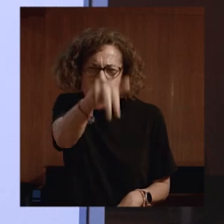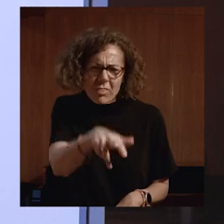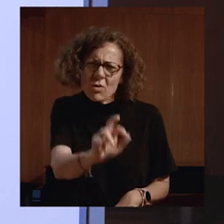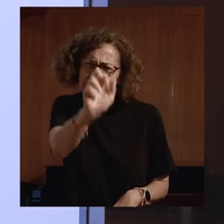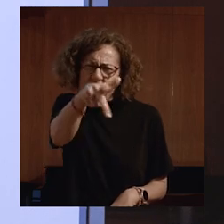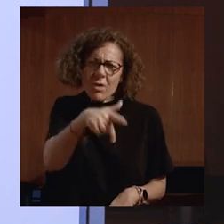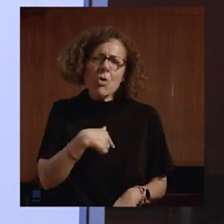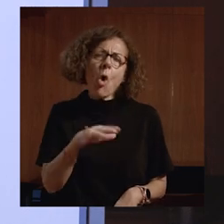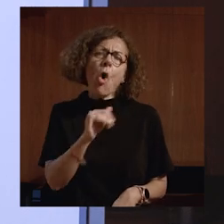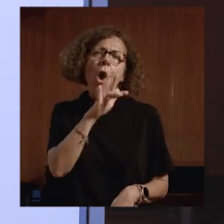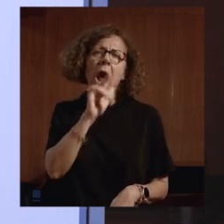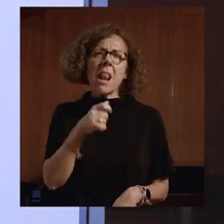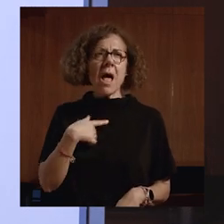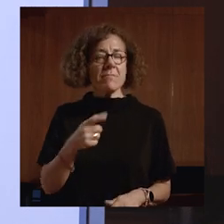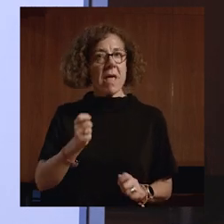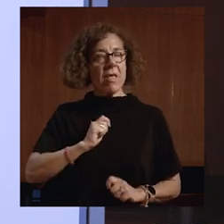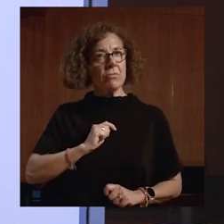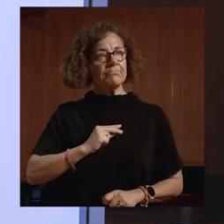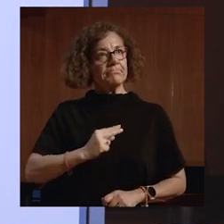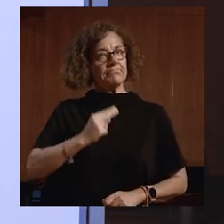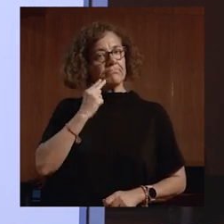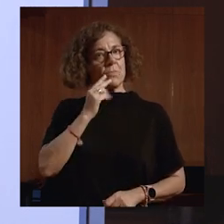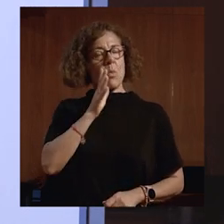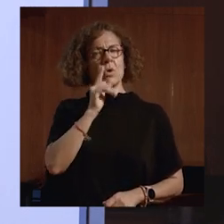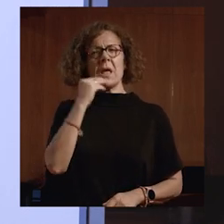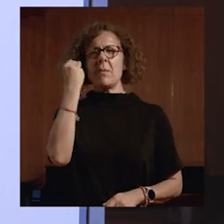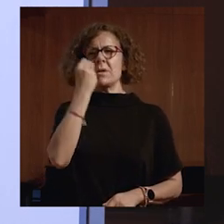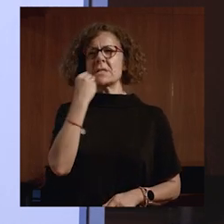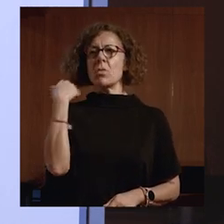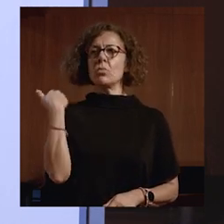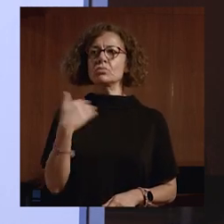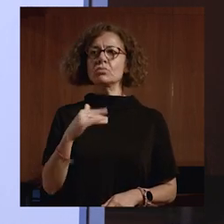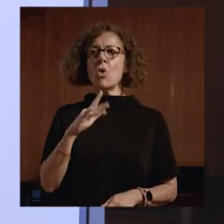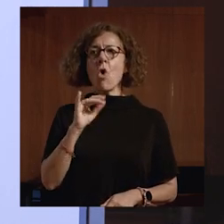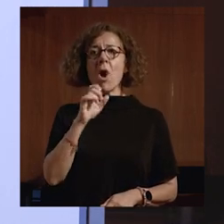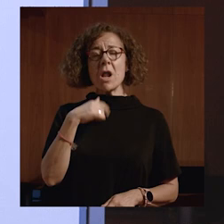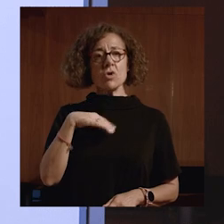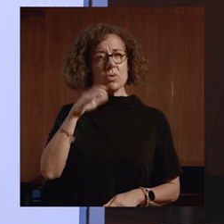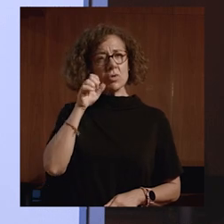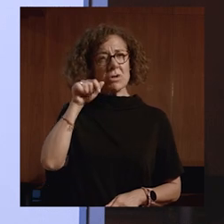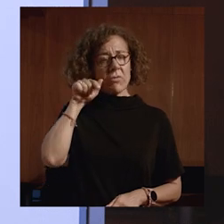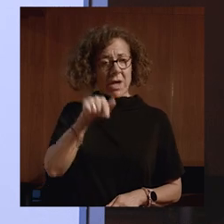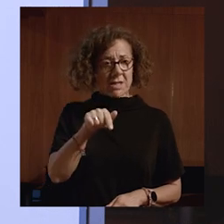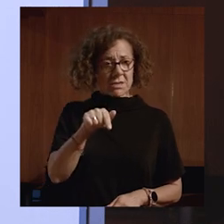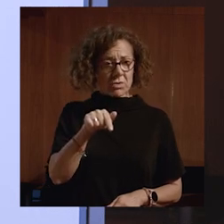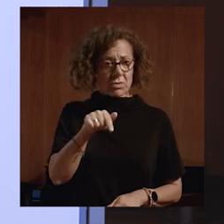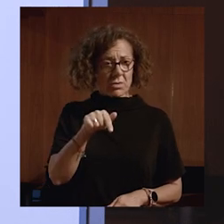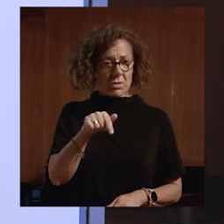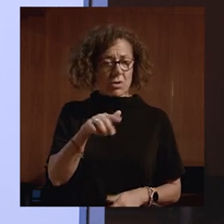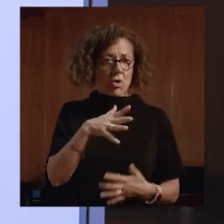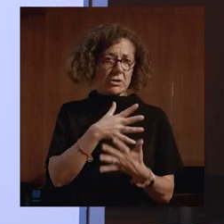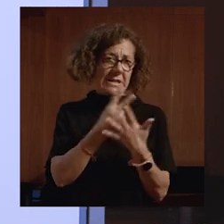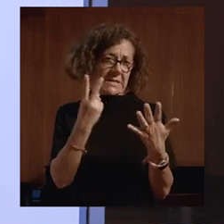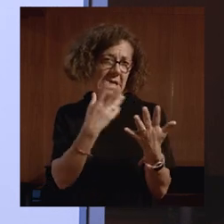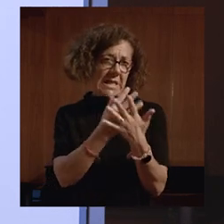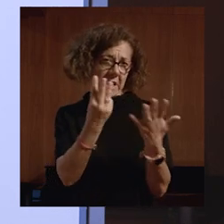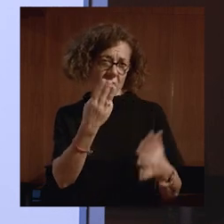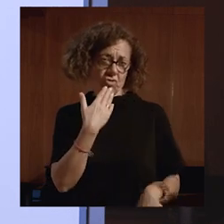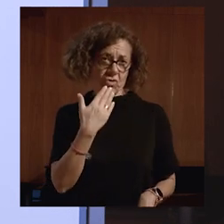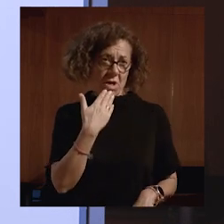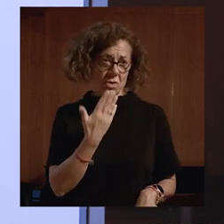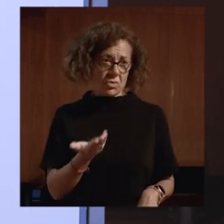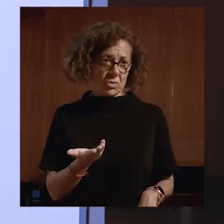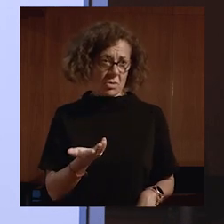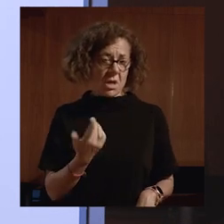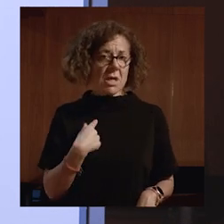Ojalá, incluso me ha dado vértigo, ¿no? Porque he pensado, ojalá yo hubiera escuchado estas cosas con 17, 18 años.